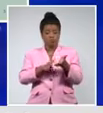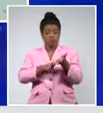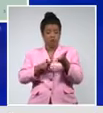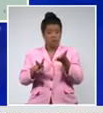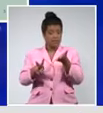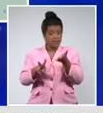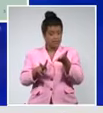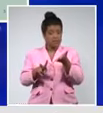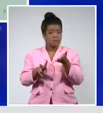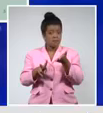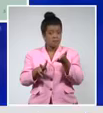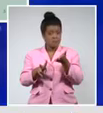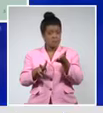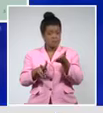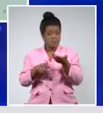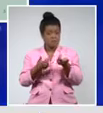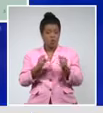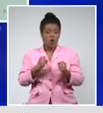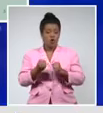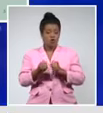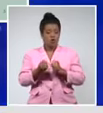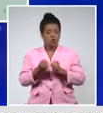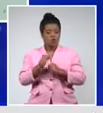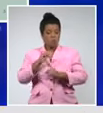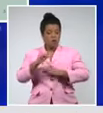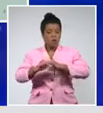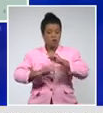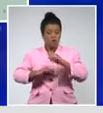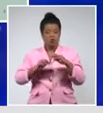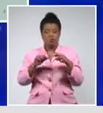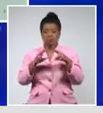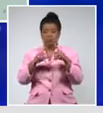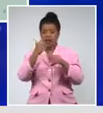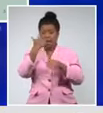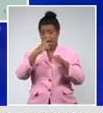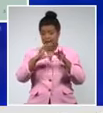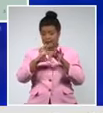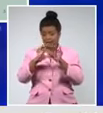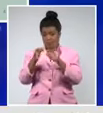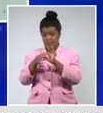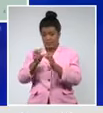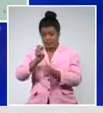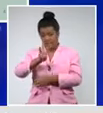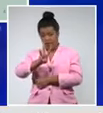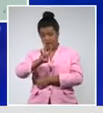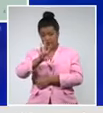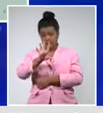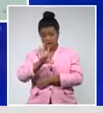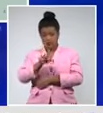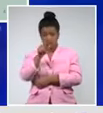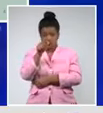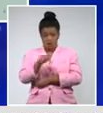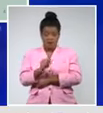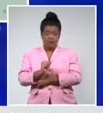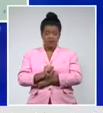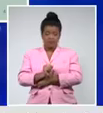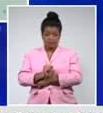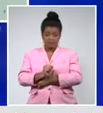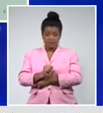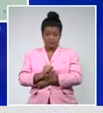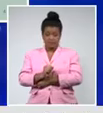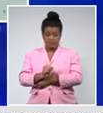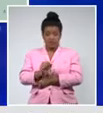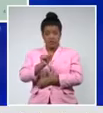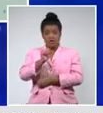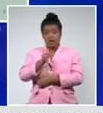totalmente consolidada, pero va teniendo resultados. Artemisa confirma 35 casos autóctonos en 7 de